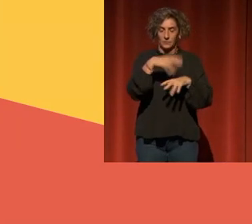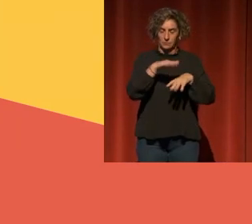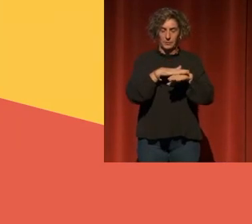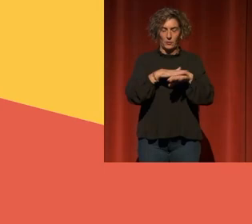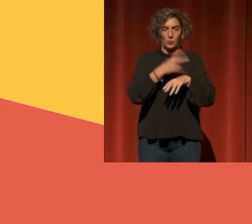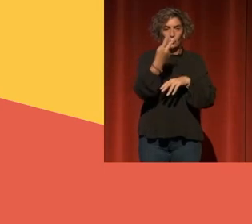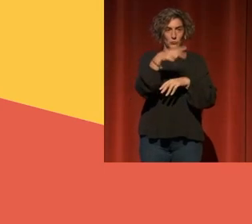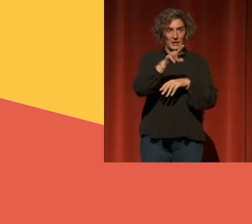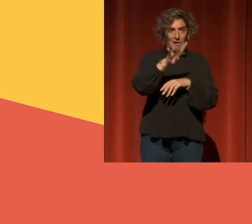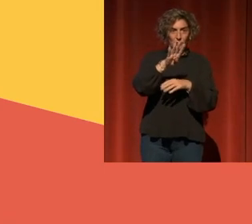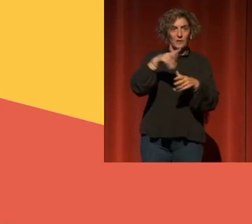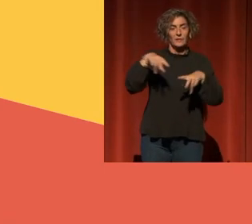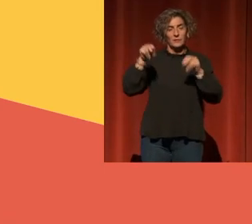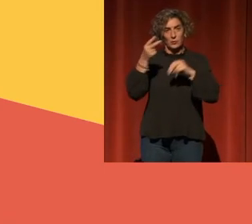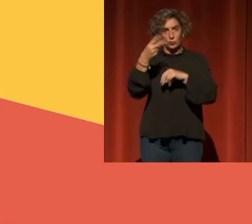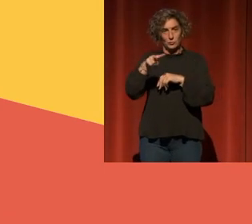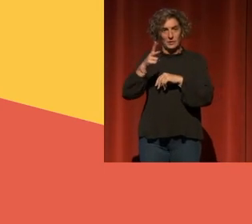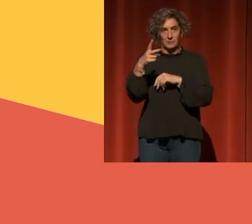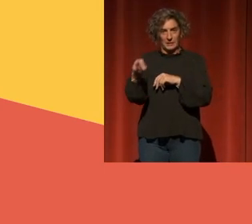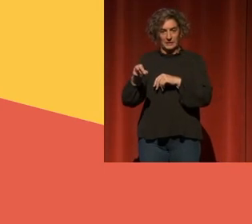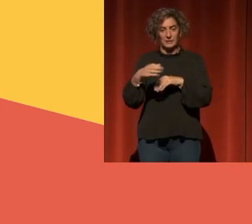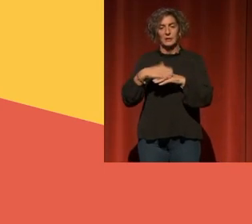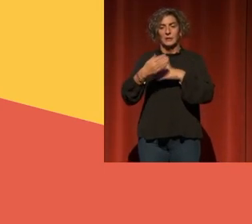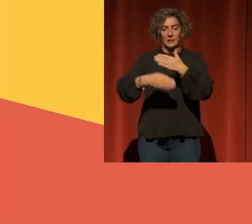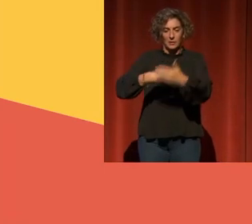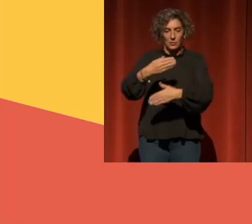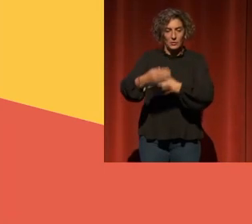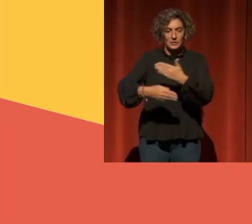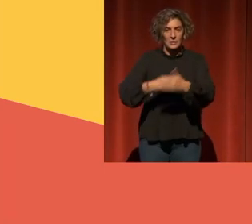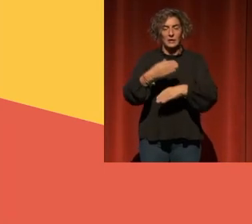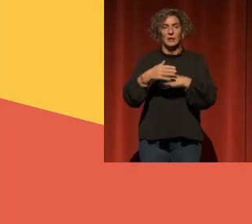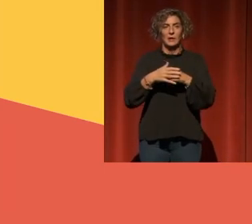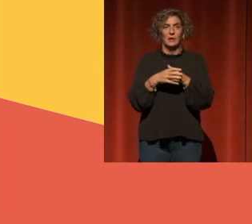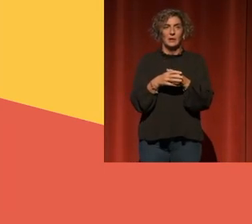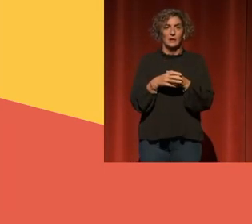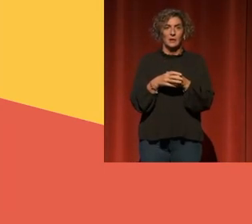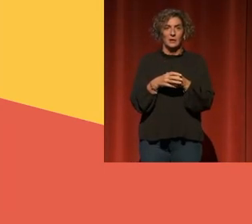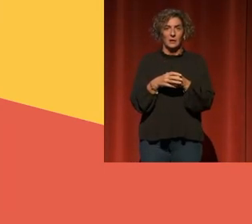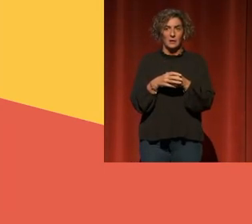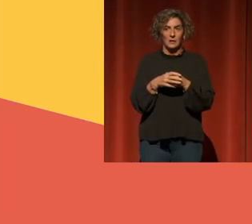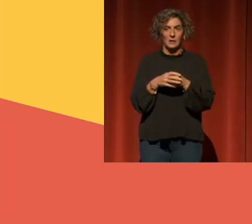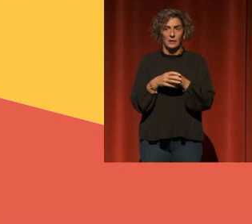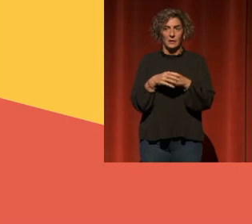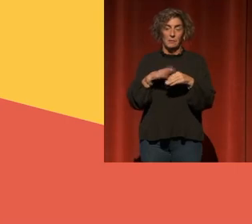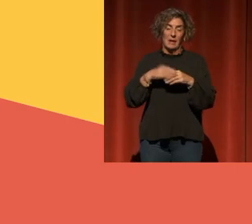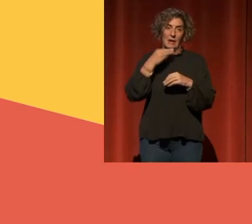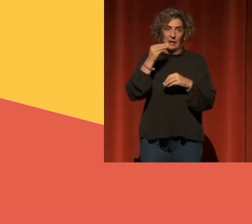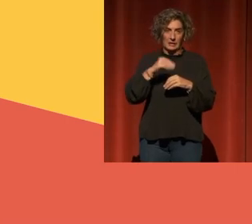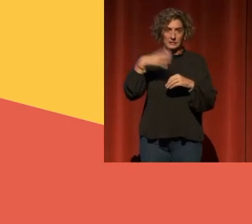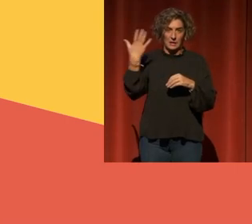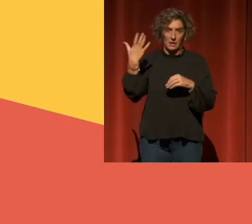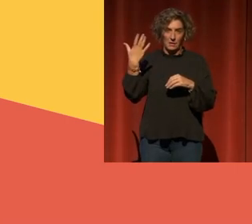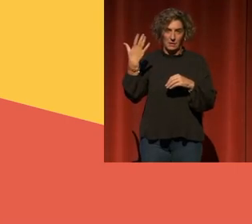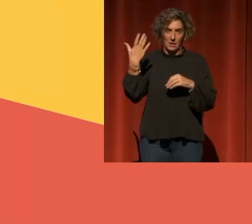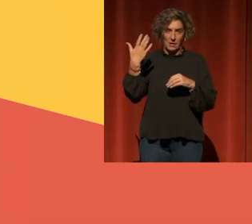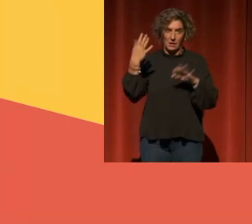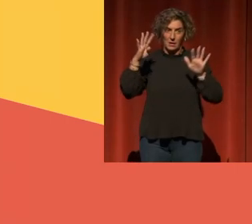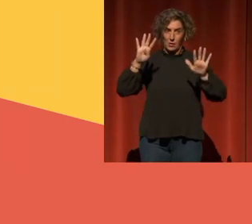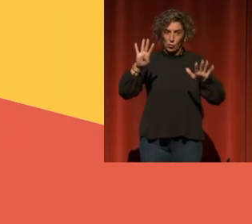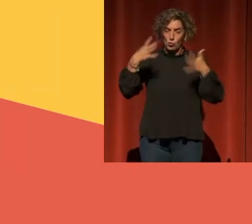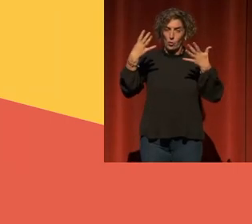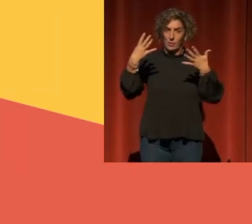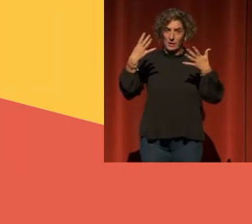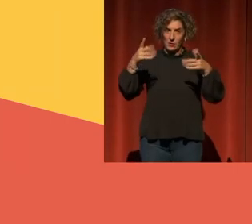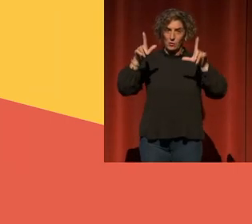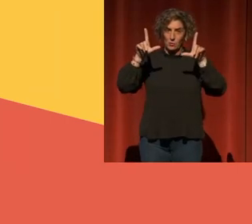en 2020 Va a continuar con el liderazgo y las y la Excelencia El noveno programa Marco que es